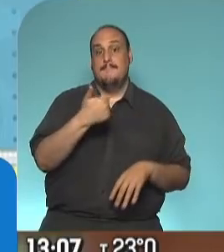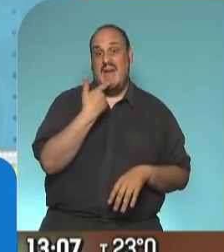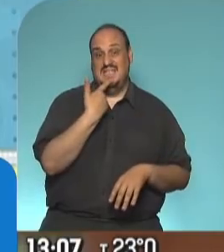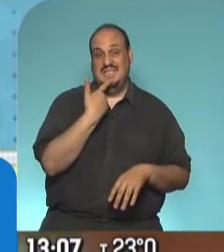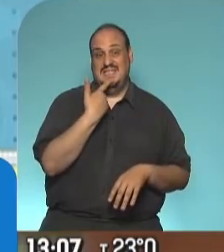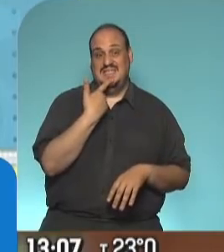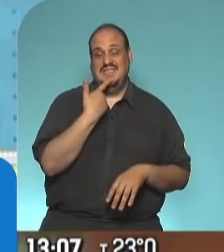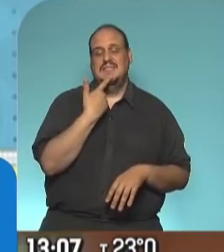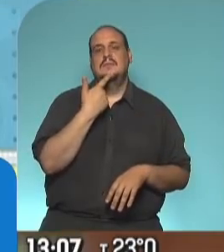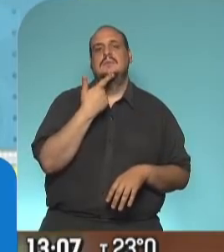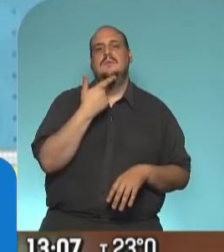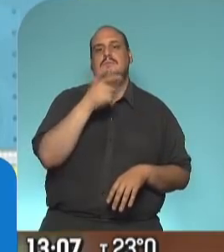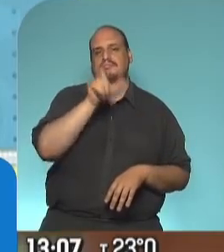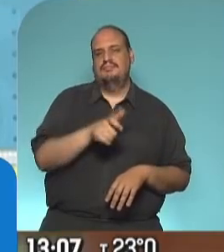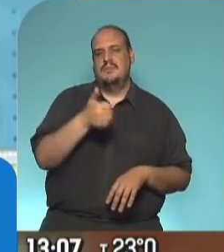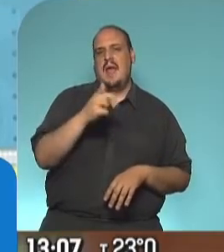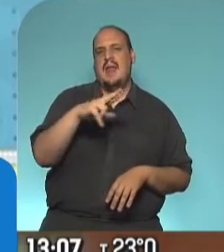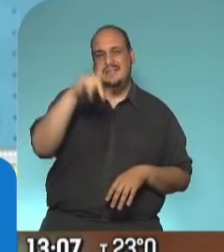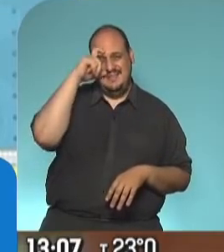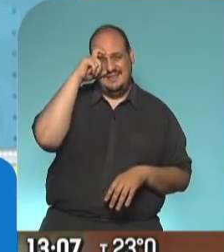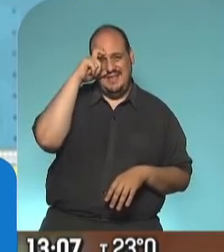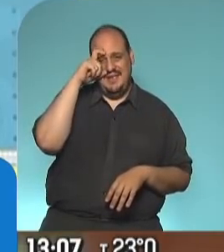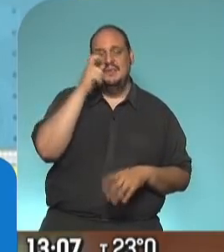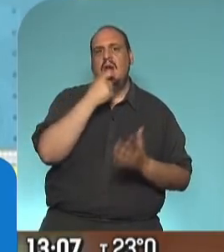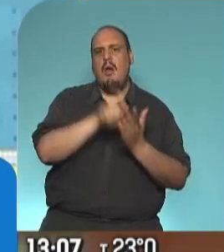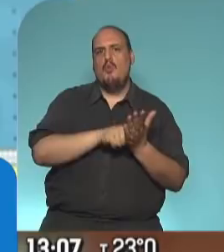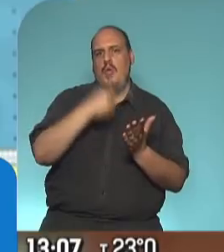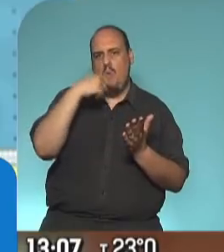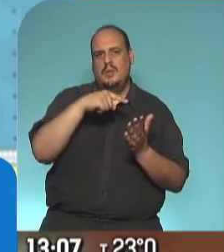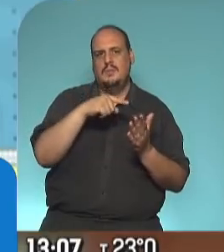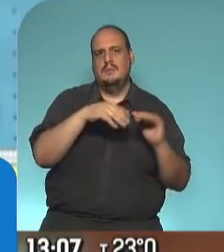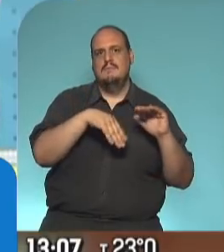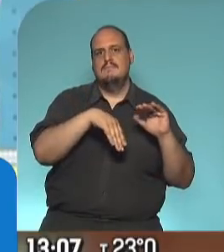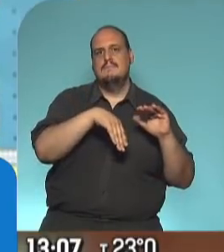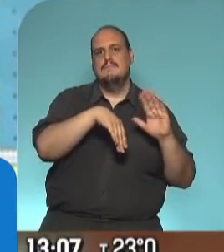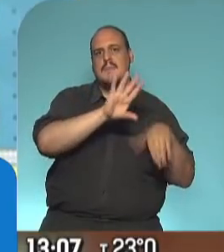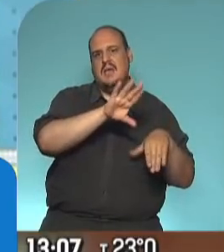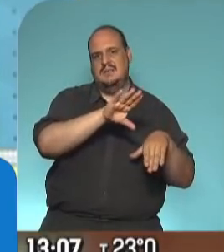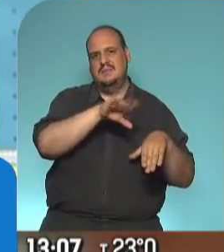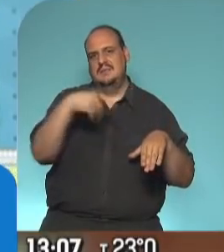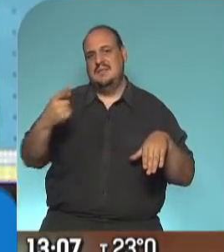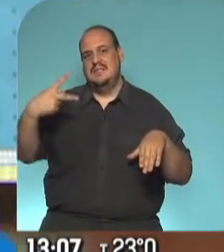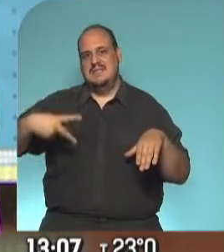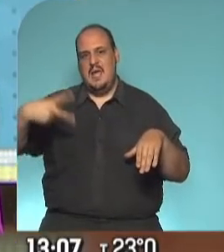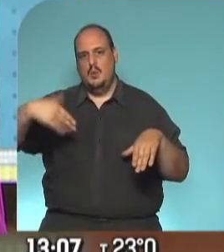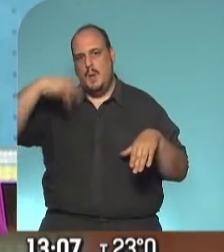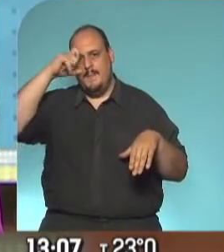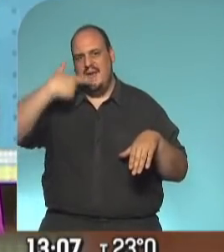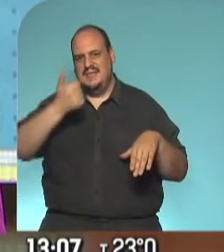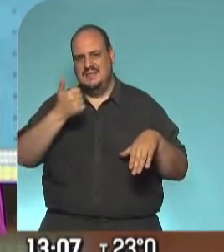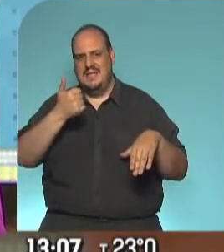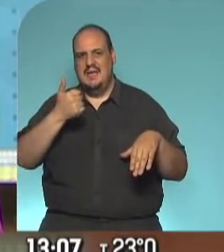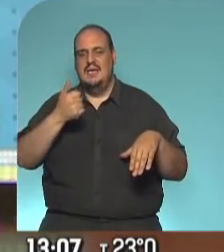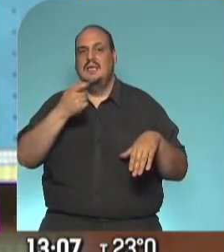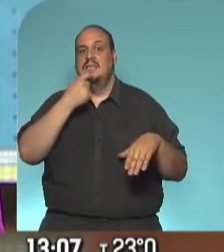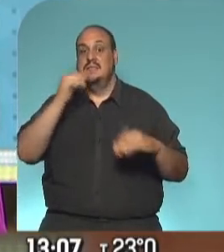Socialismo, Luis Arce, que en las distintas encuestas está claramente por encima, varía la diferencia con el segundo, con Carlos Mesa, si alcanza